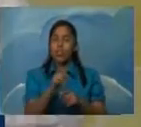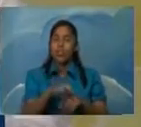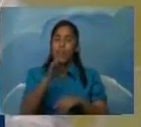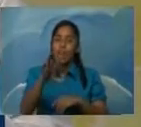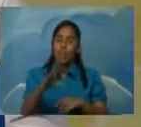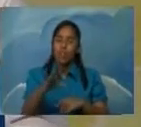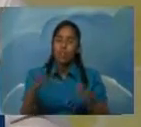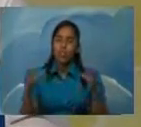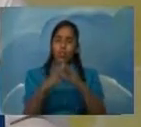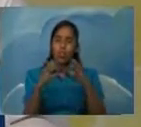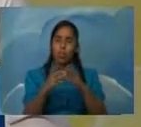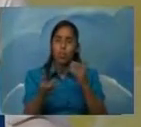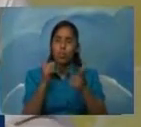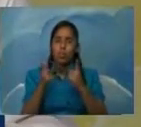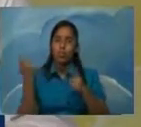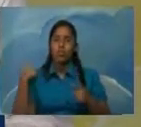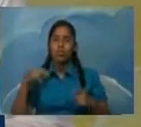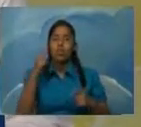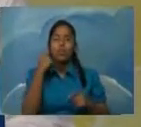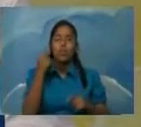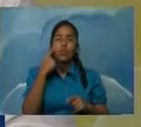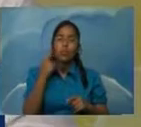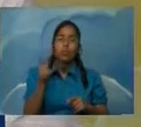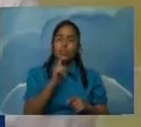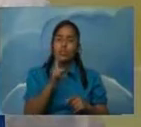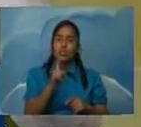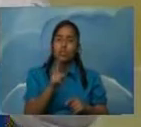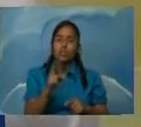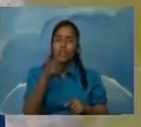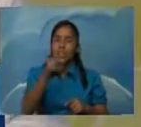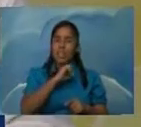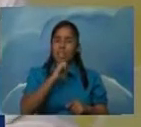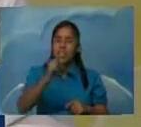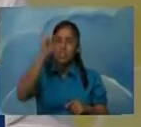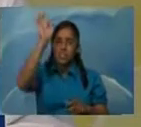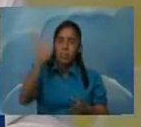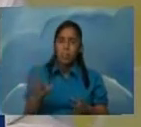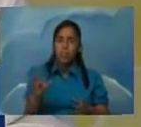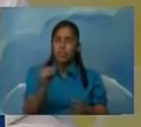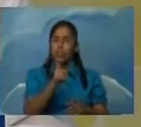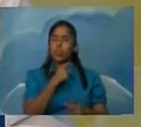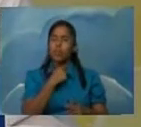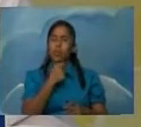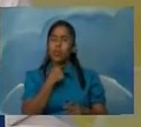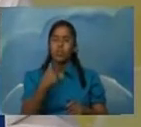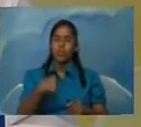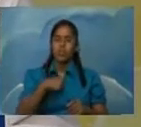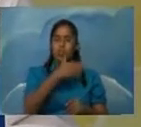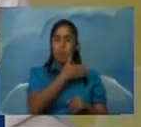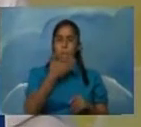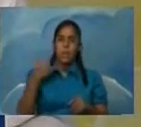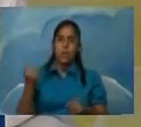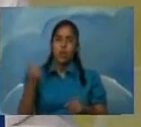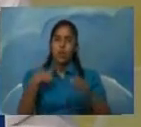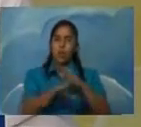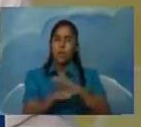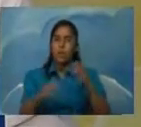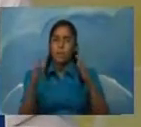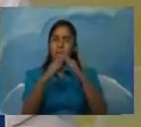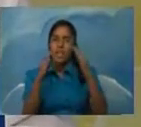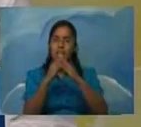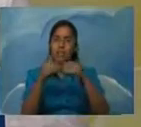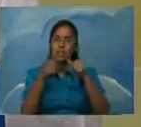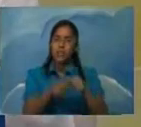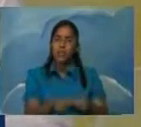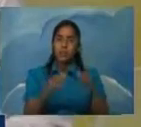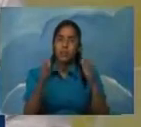como algunos tienen por costumbre. No, yo ese pastor no me gusta, yo voy a congregarme en mi casa. Me voy a quedar